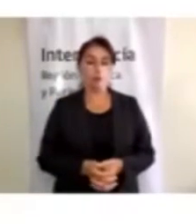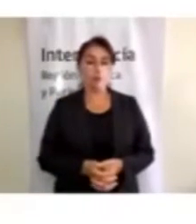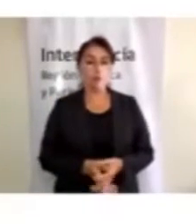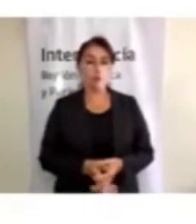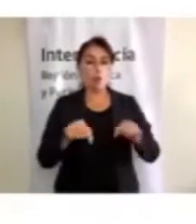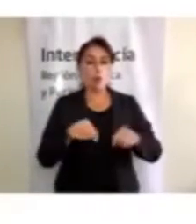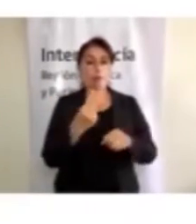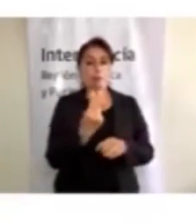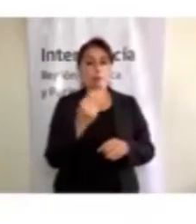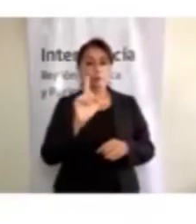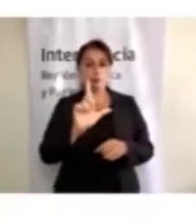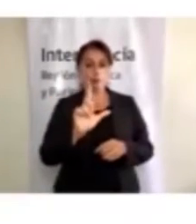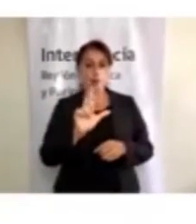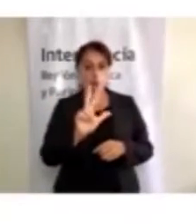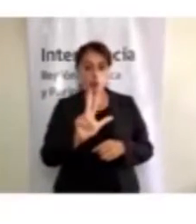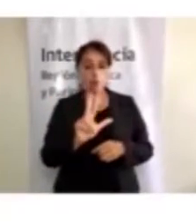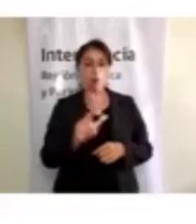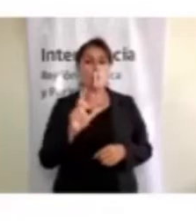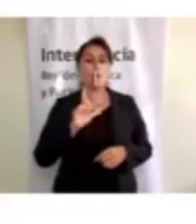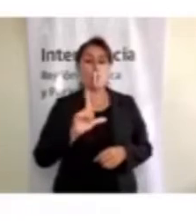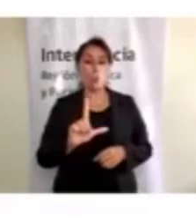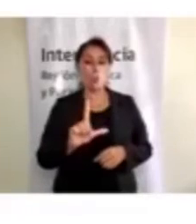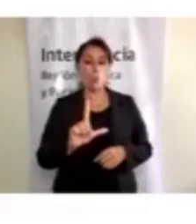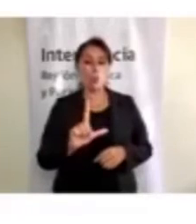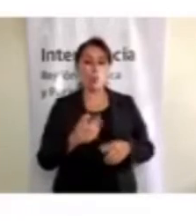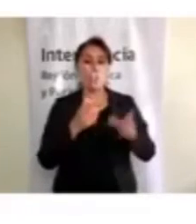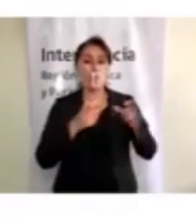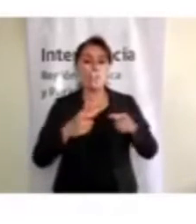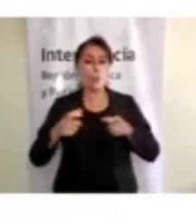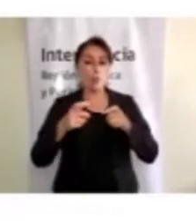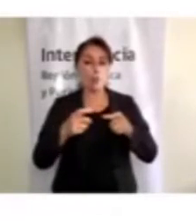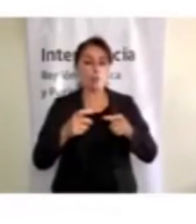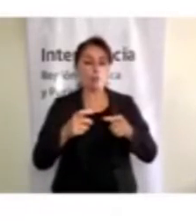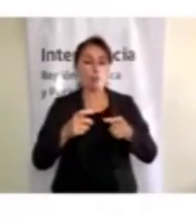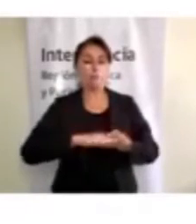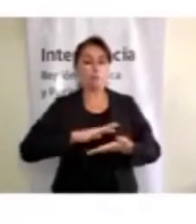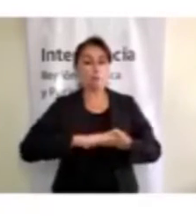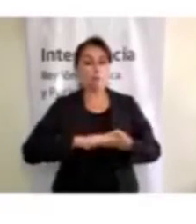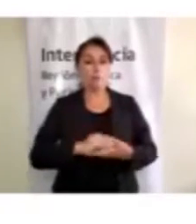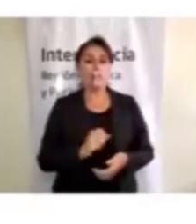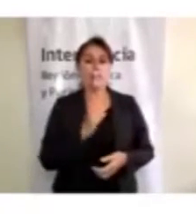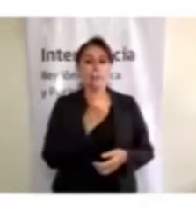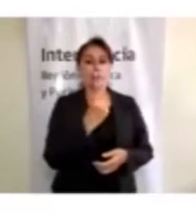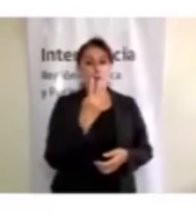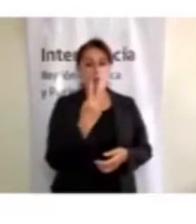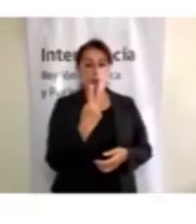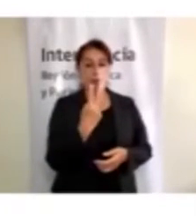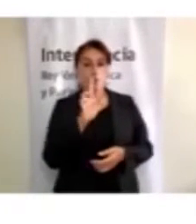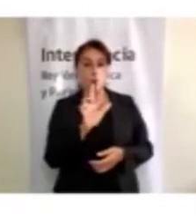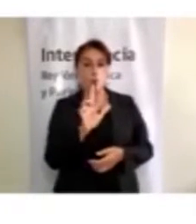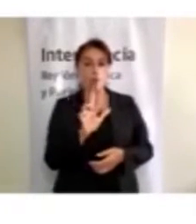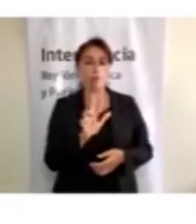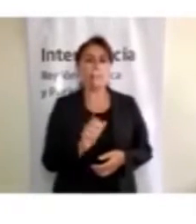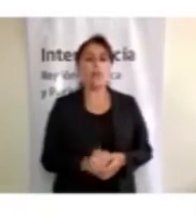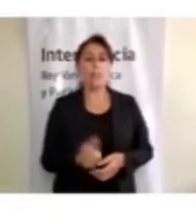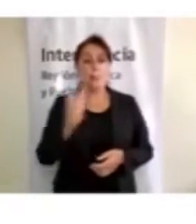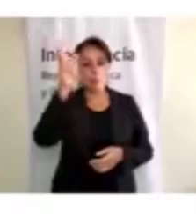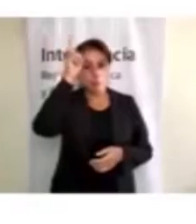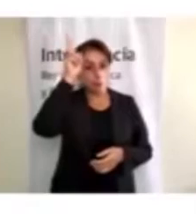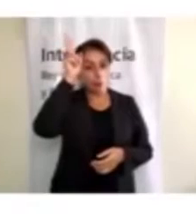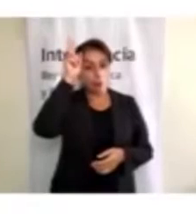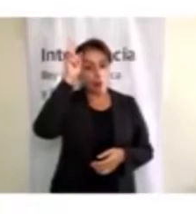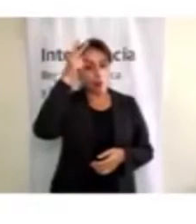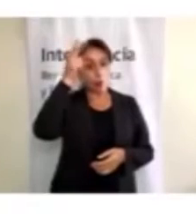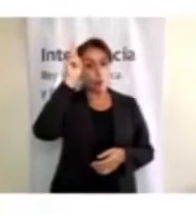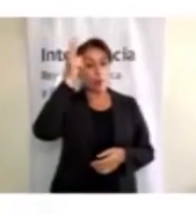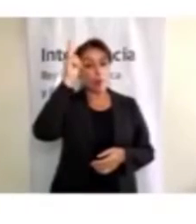Hoy, 28 de julio, se celebra el aniversario número 199 de la independencia del Perú. Y